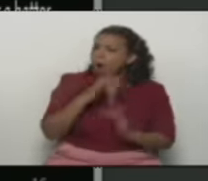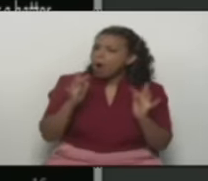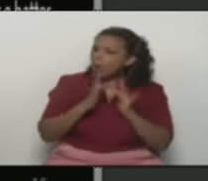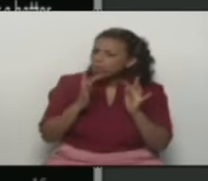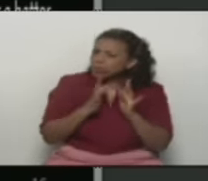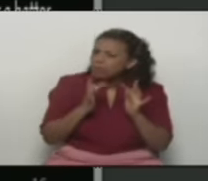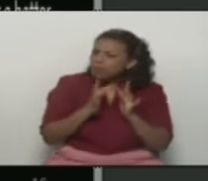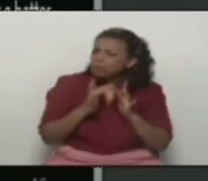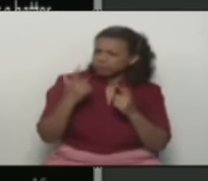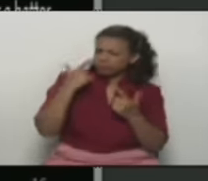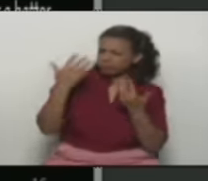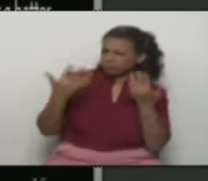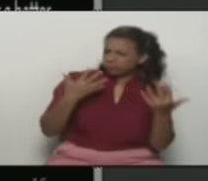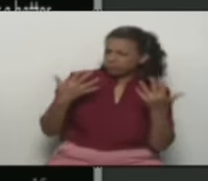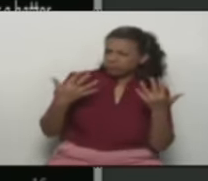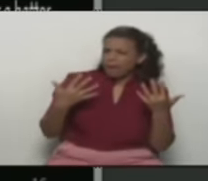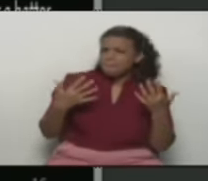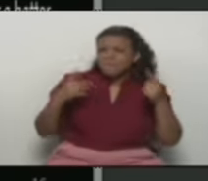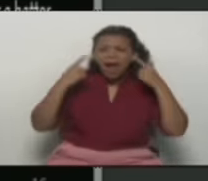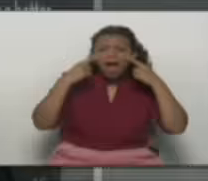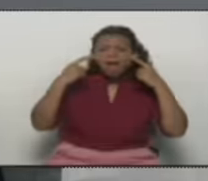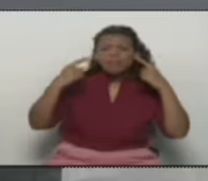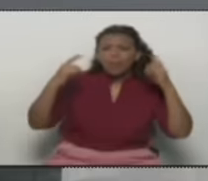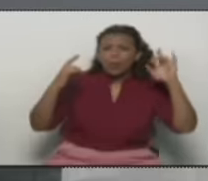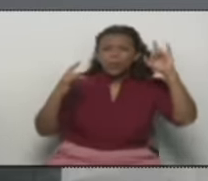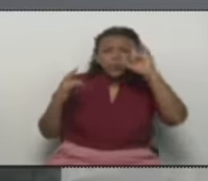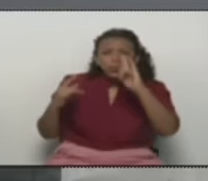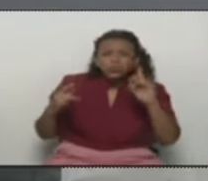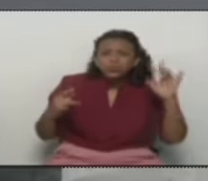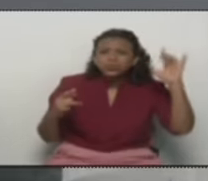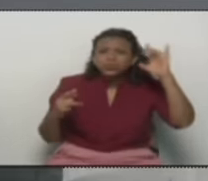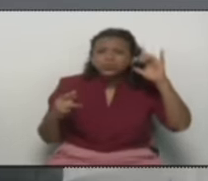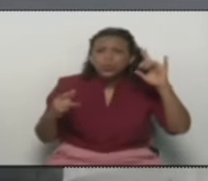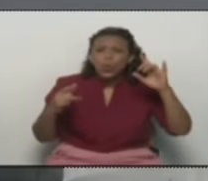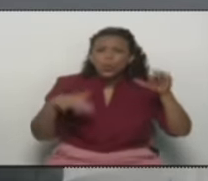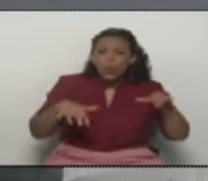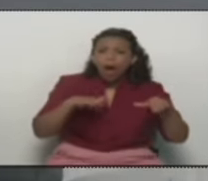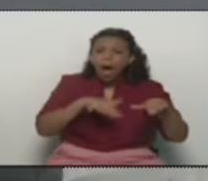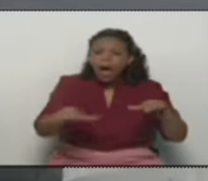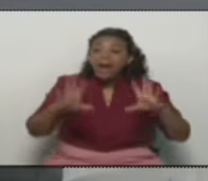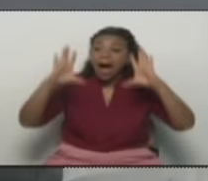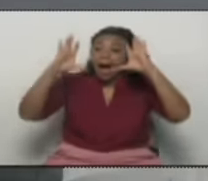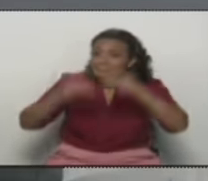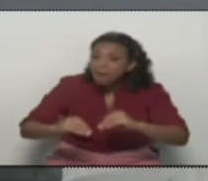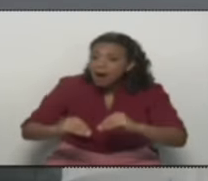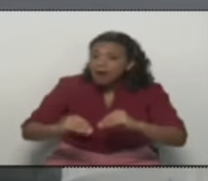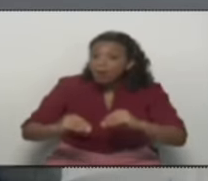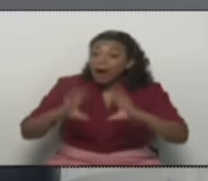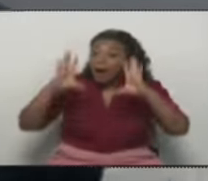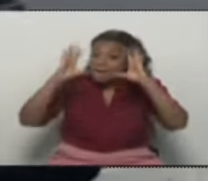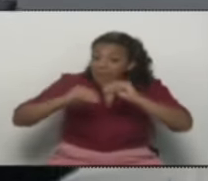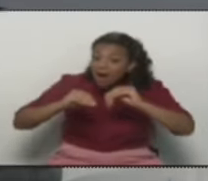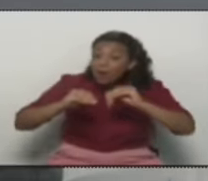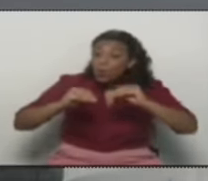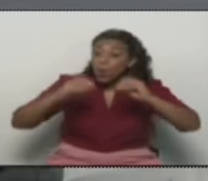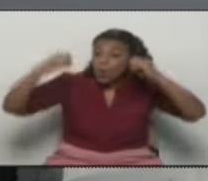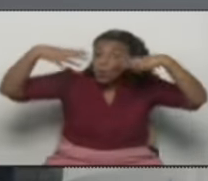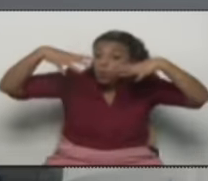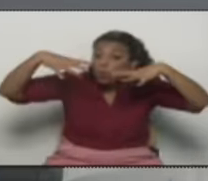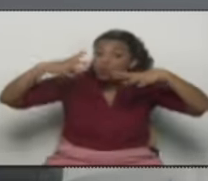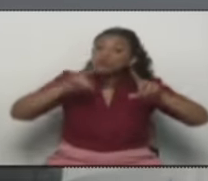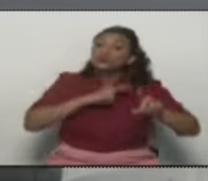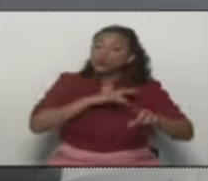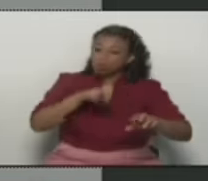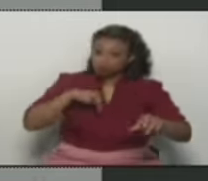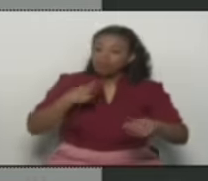de la antena. Entonces dice, manda antenas a Venezuela y ponlas gratis, porque cuando haya el apagón siempre es una precondición, nosotros vamos a poder